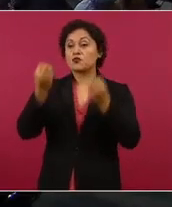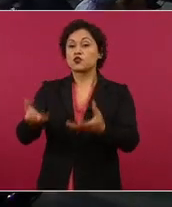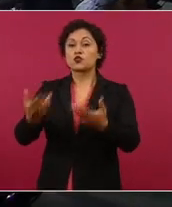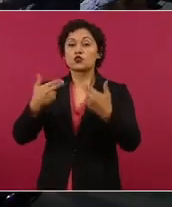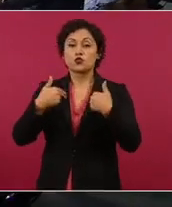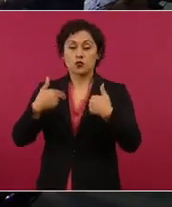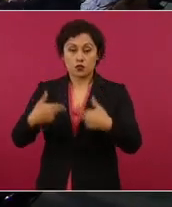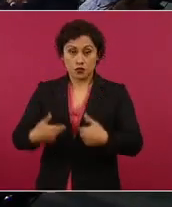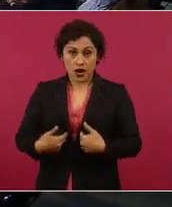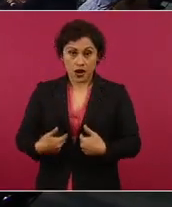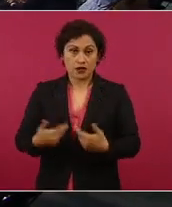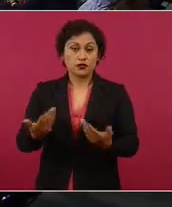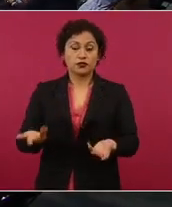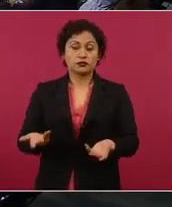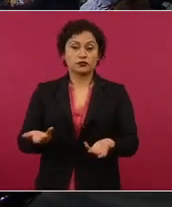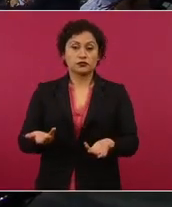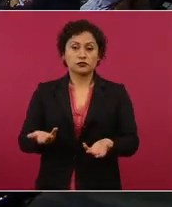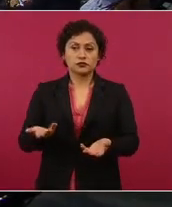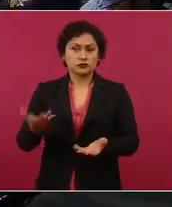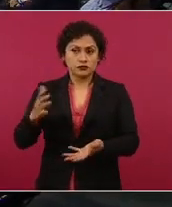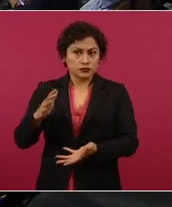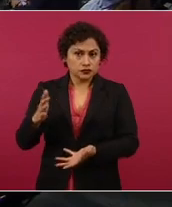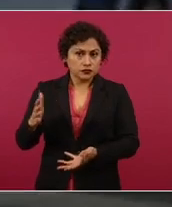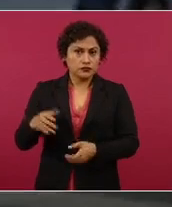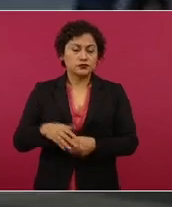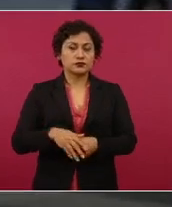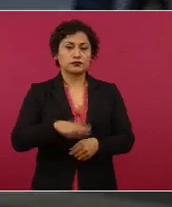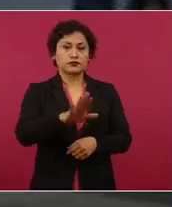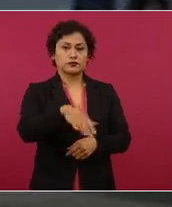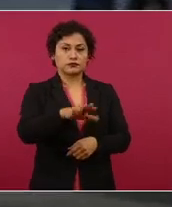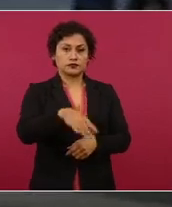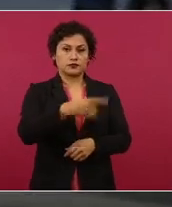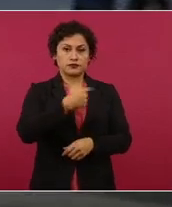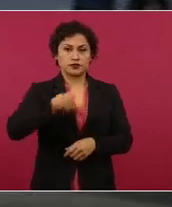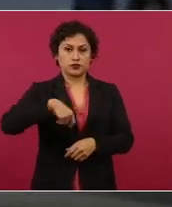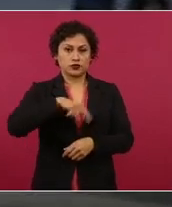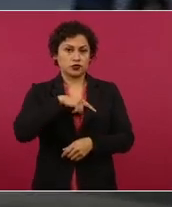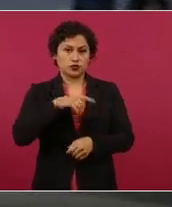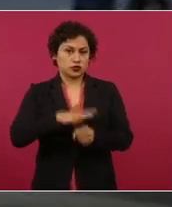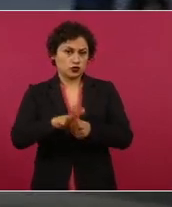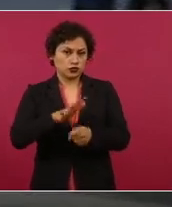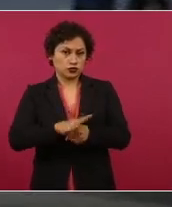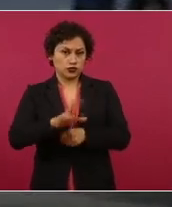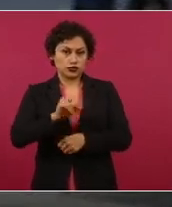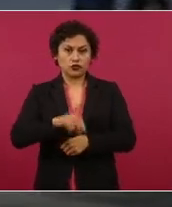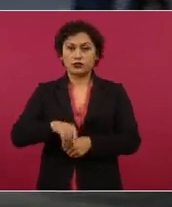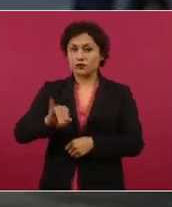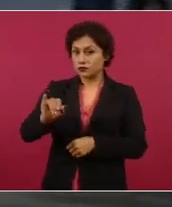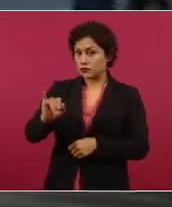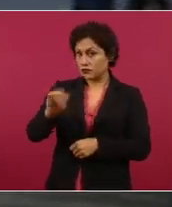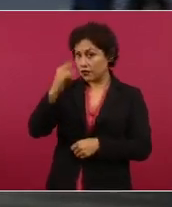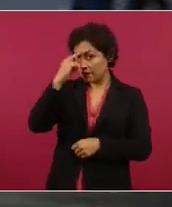capacidad todavía? Sí tenemos capacidad. ¿Pero no somos autosuficientes? Sí, para consumo humano sí.